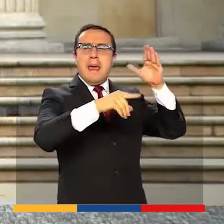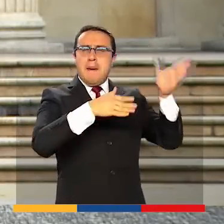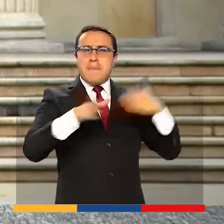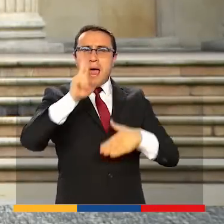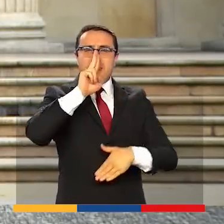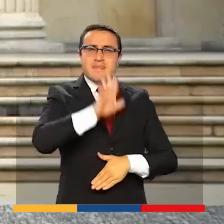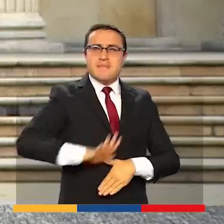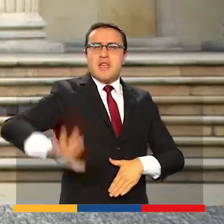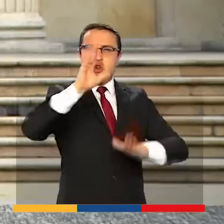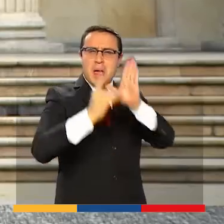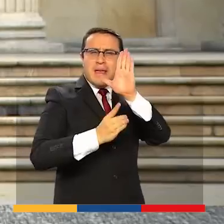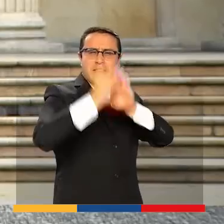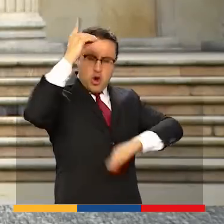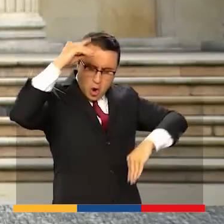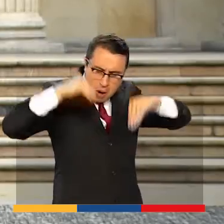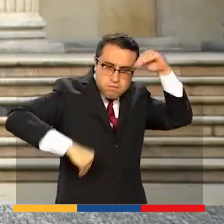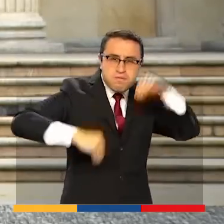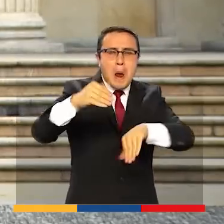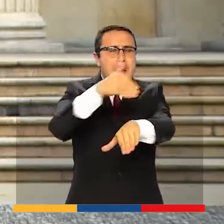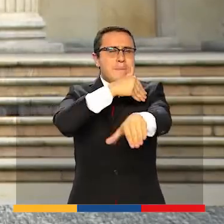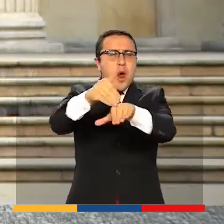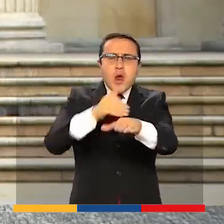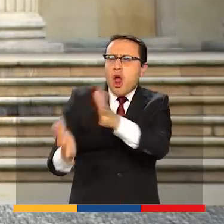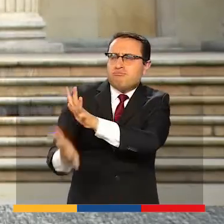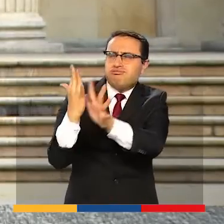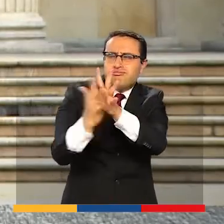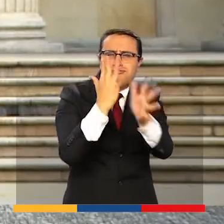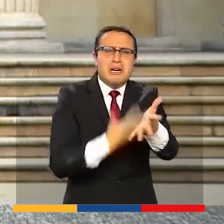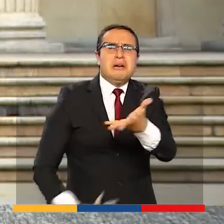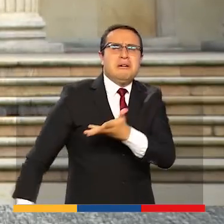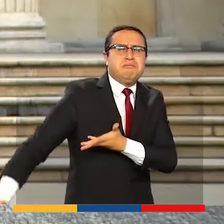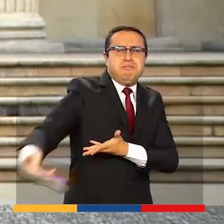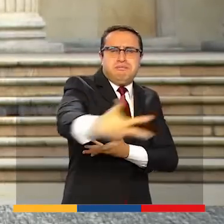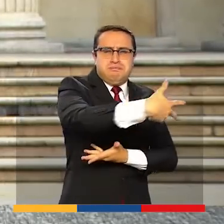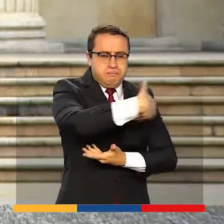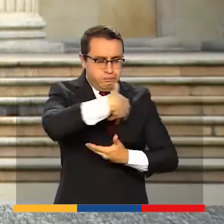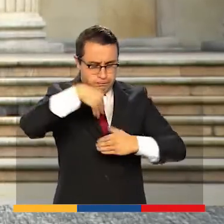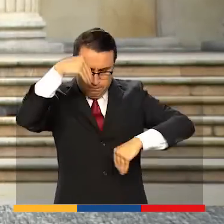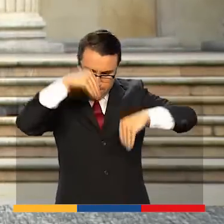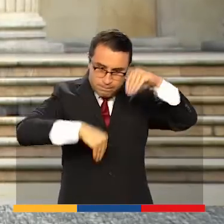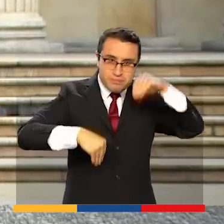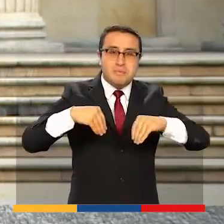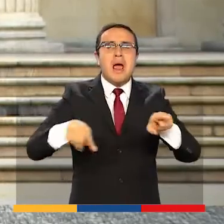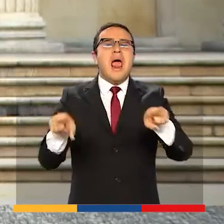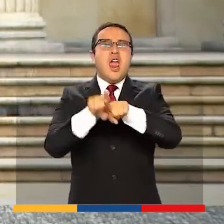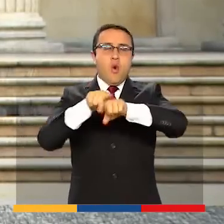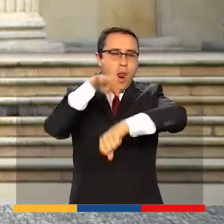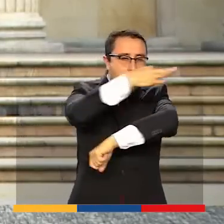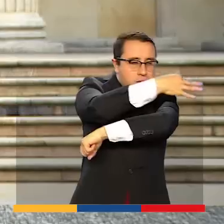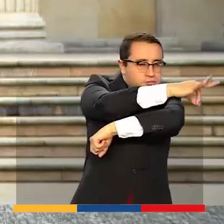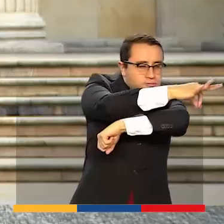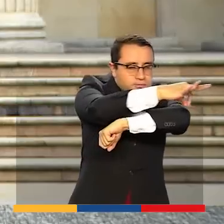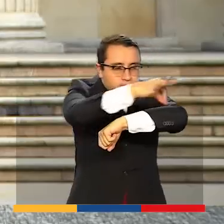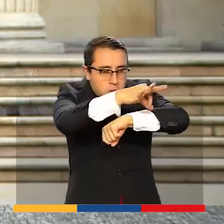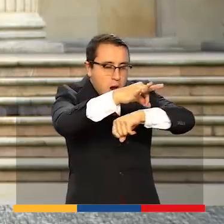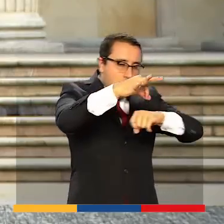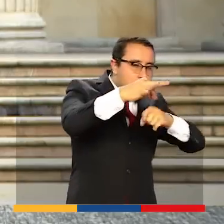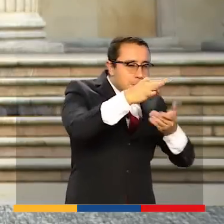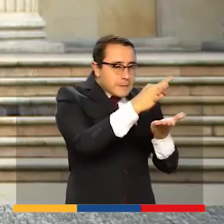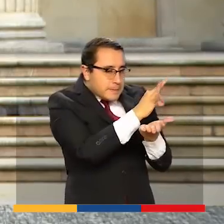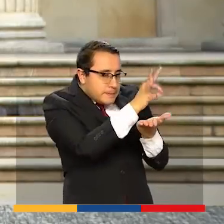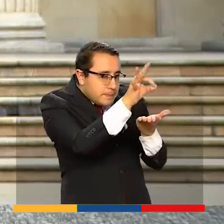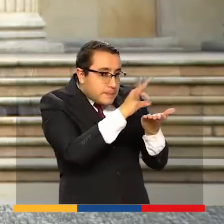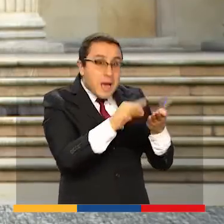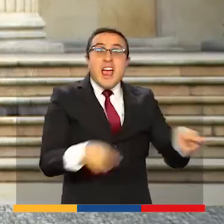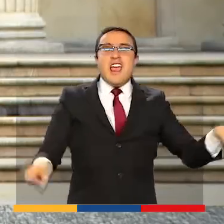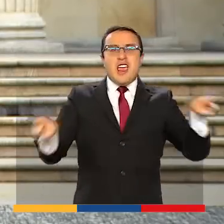Plan Nacional del Desarrollo. Queremos millones que sean los arquitectos y las arquitectas